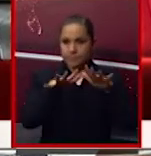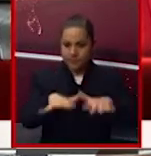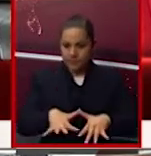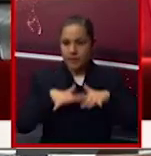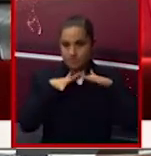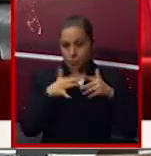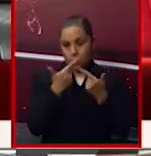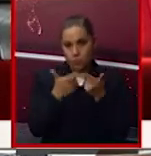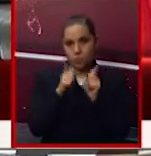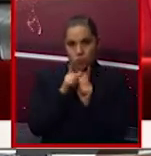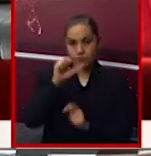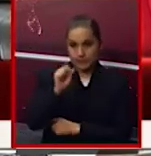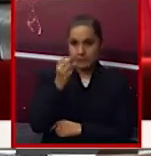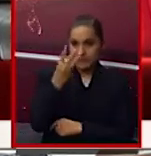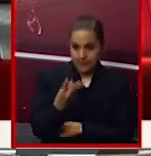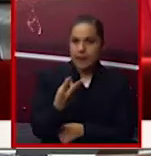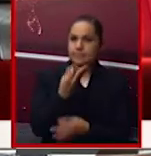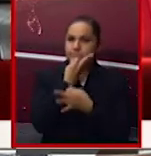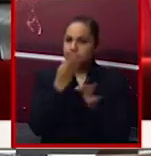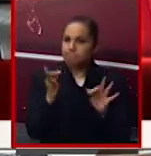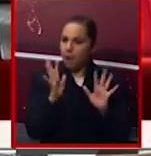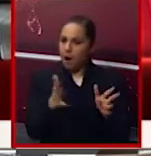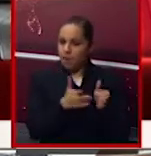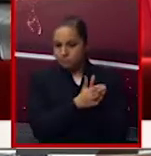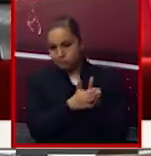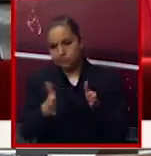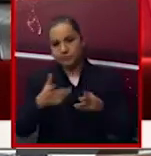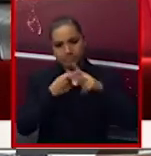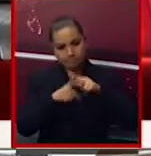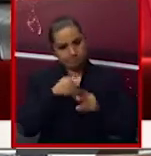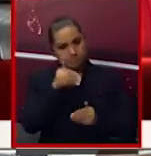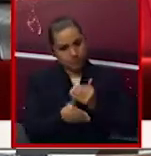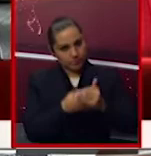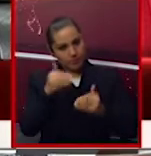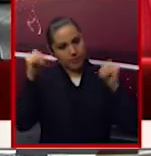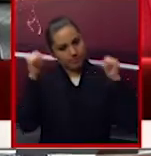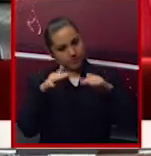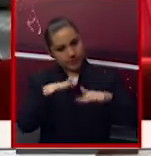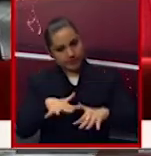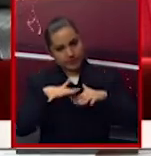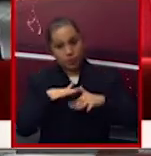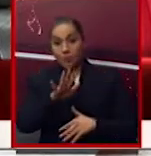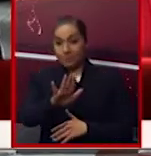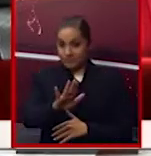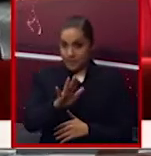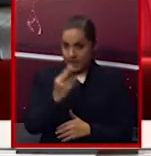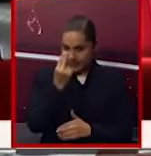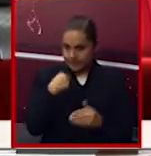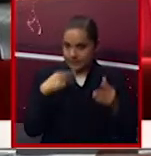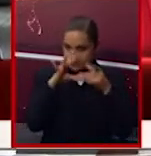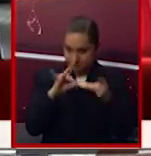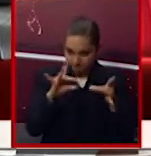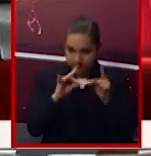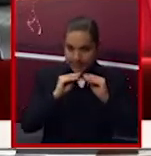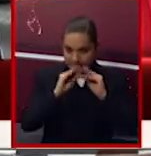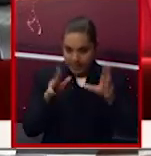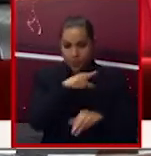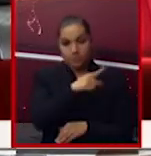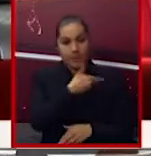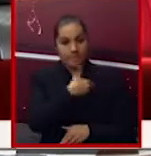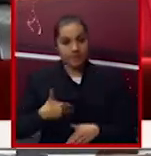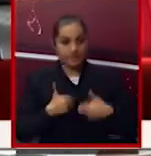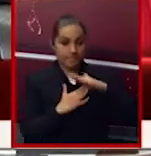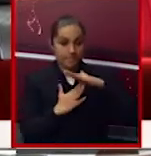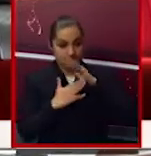de sesiones del tercer año de ejercicio de la 63ª legislatura. Hay que señalar que la presidenta de la mesa directiva de